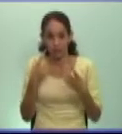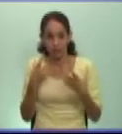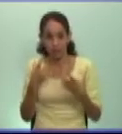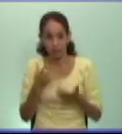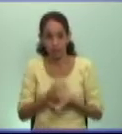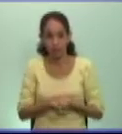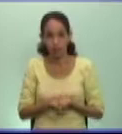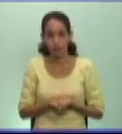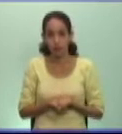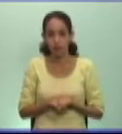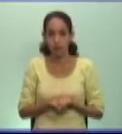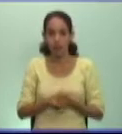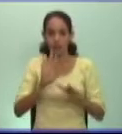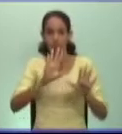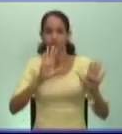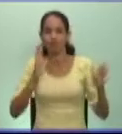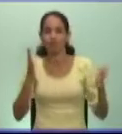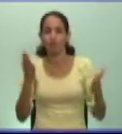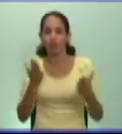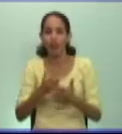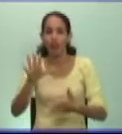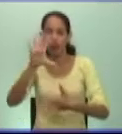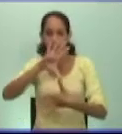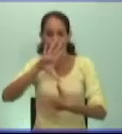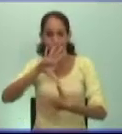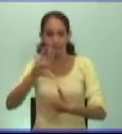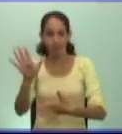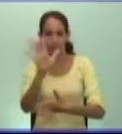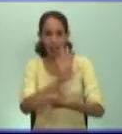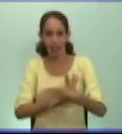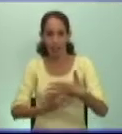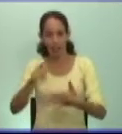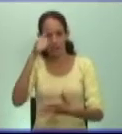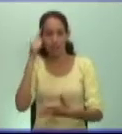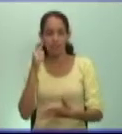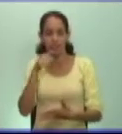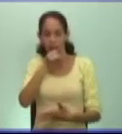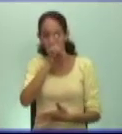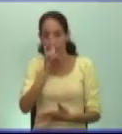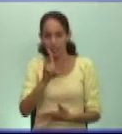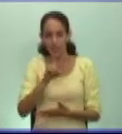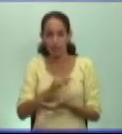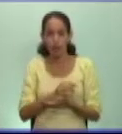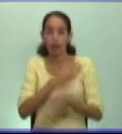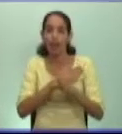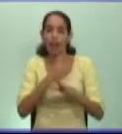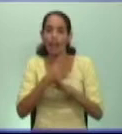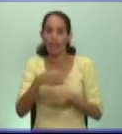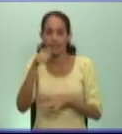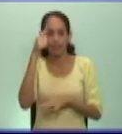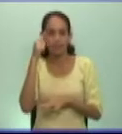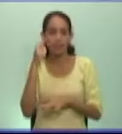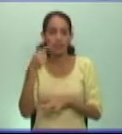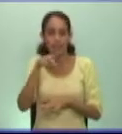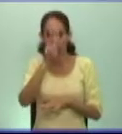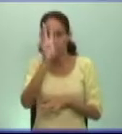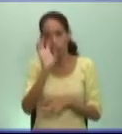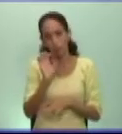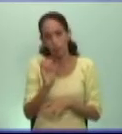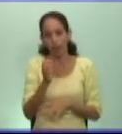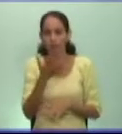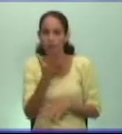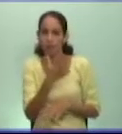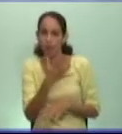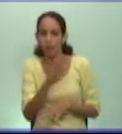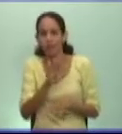dispar de las Américas en el siglo XIX y América en el siglo XX. 20 y un poquito más allá. Recuerden